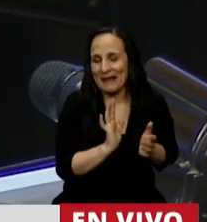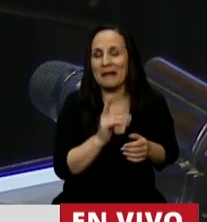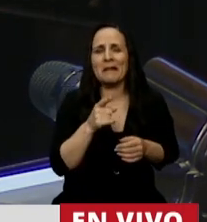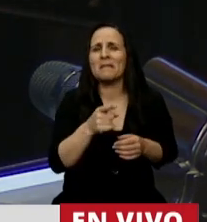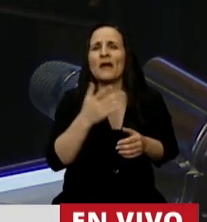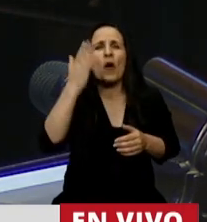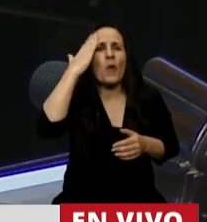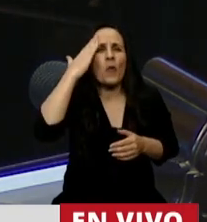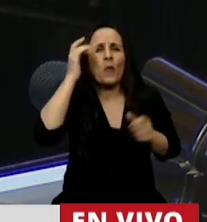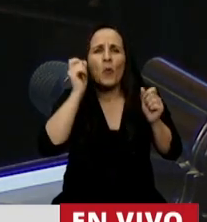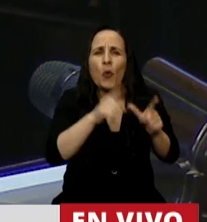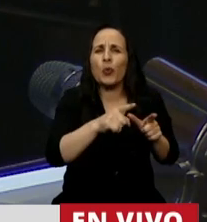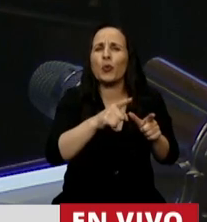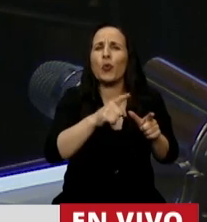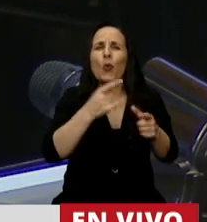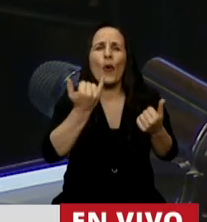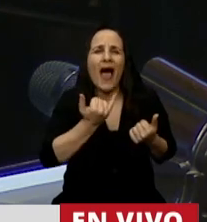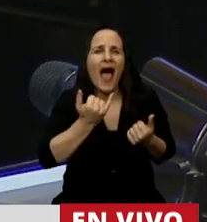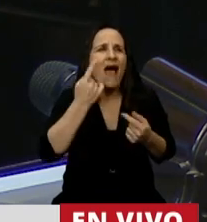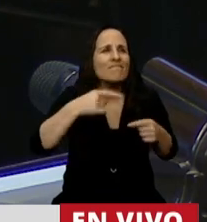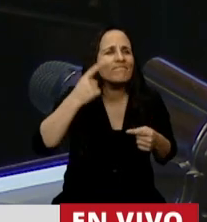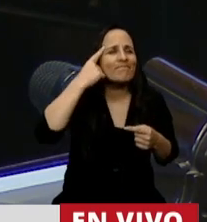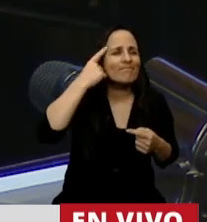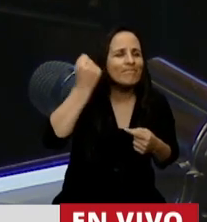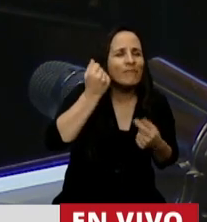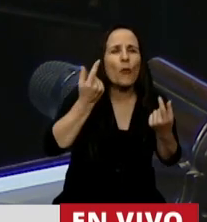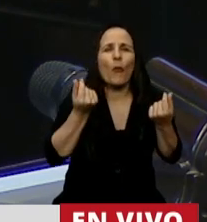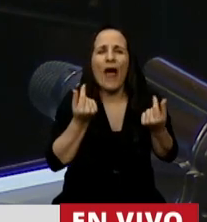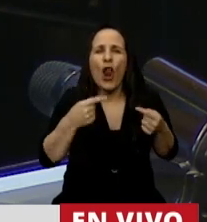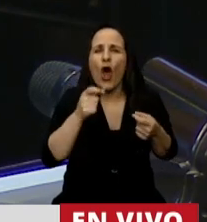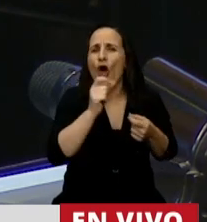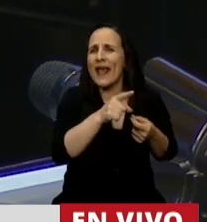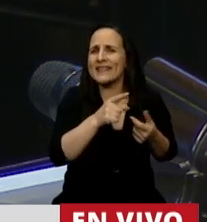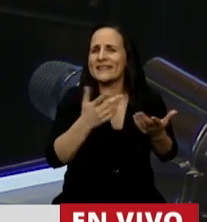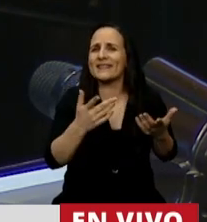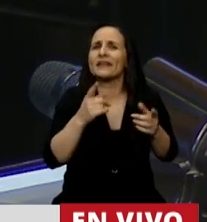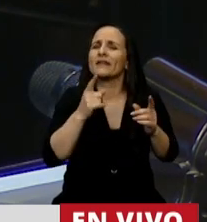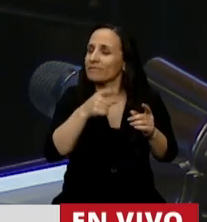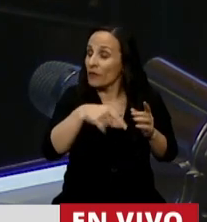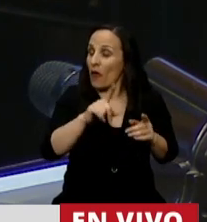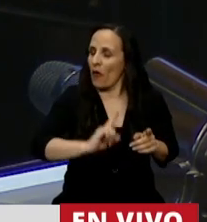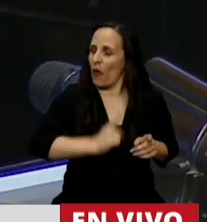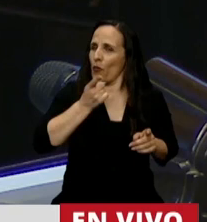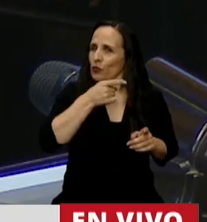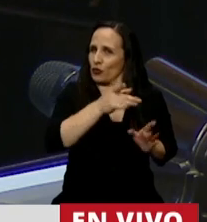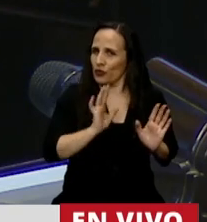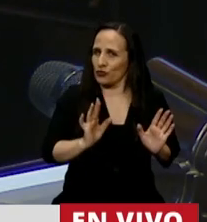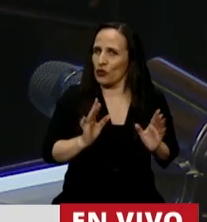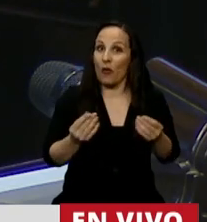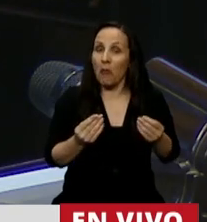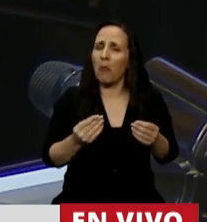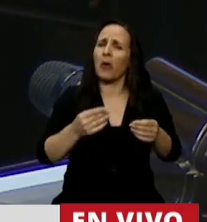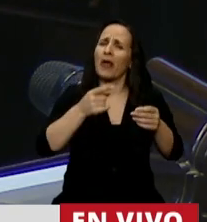una cultura, valores y algo muy grande de la cual me siento orgullosa, que son sus valores. Sus valores que ha